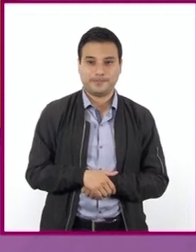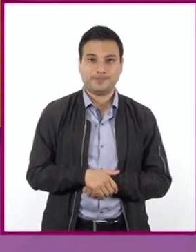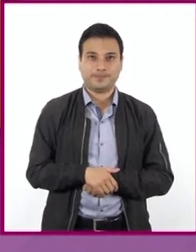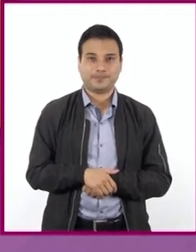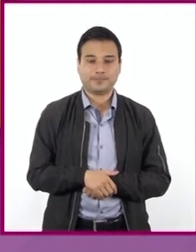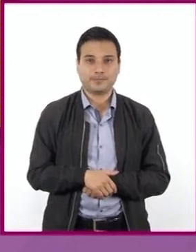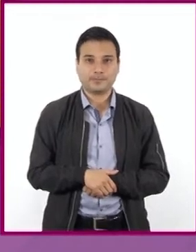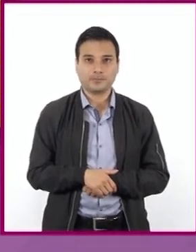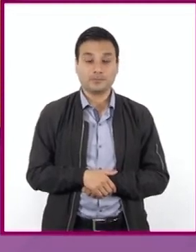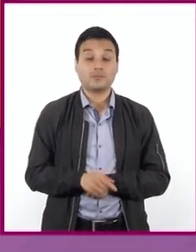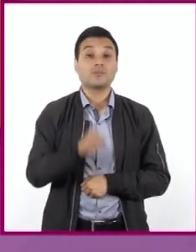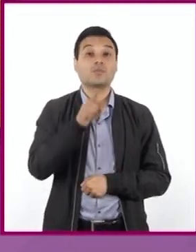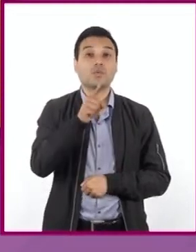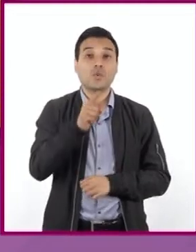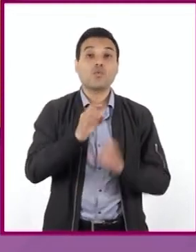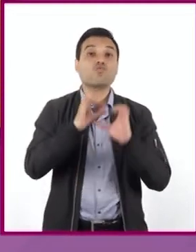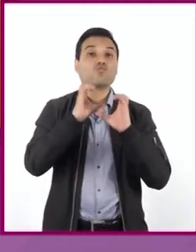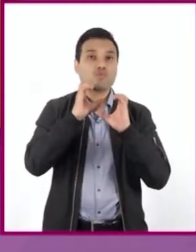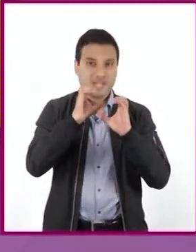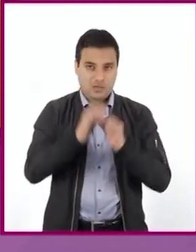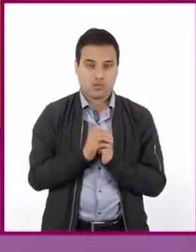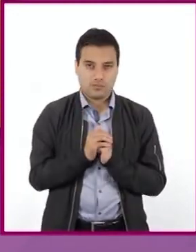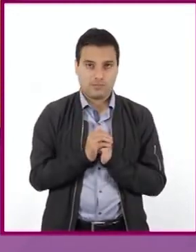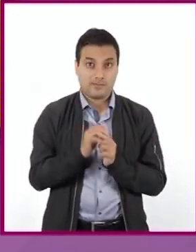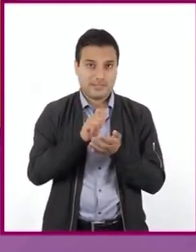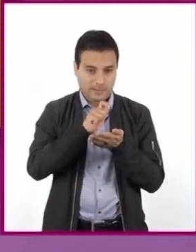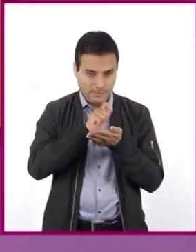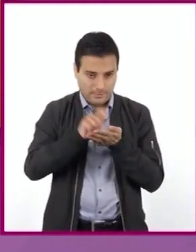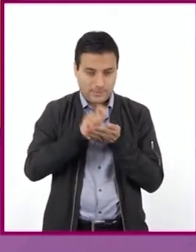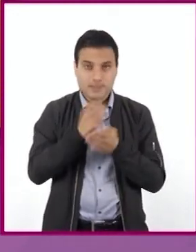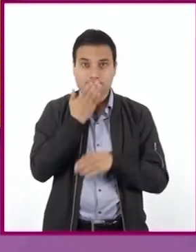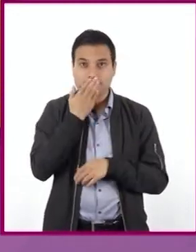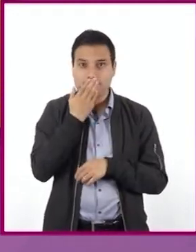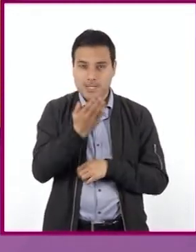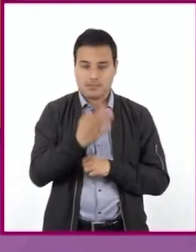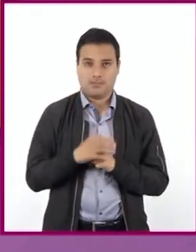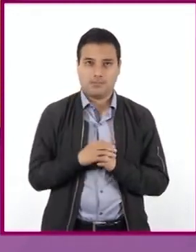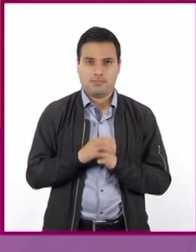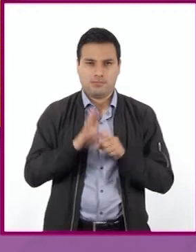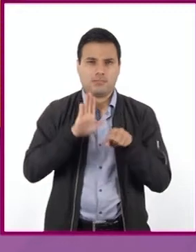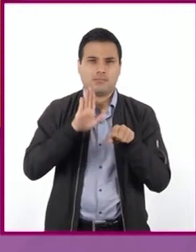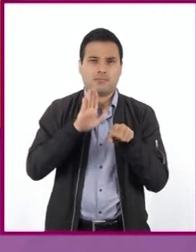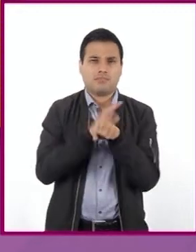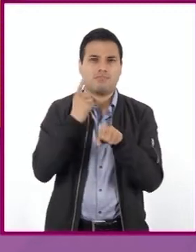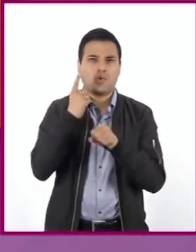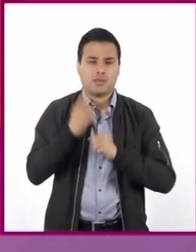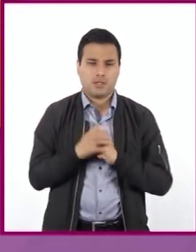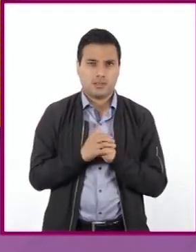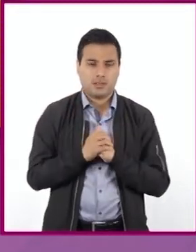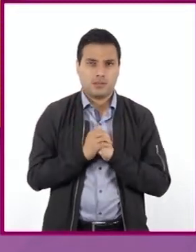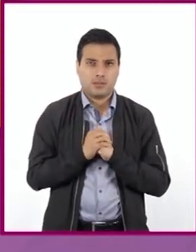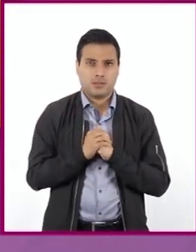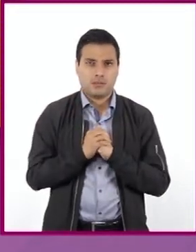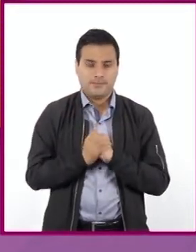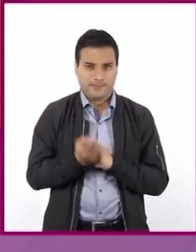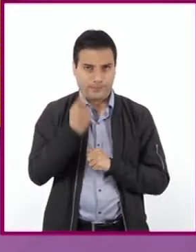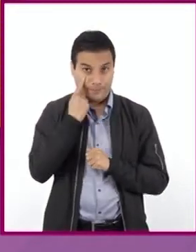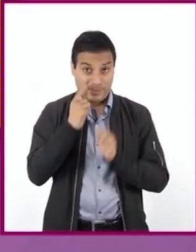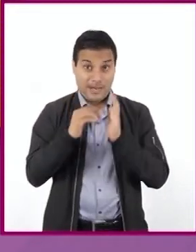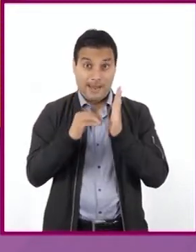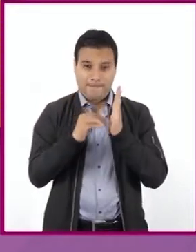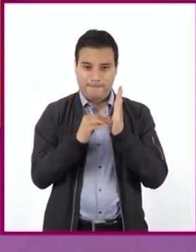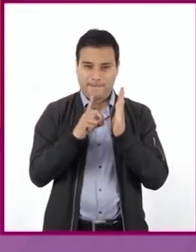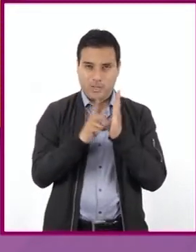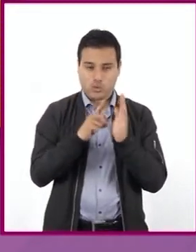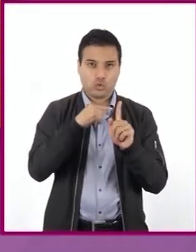Deben tener cuidado al escribir las ecuaciones. Fíjense que, para poder aplicar correctamente el método de suma y